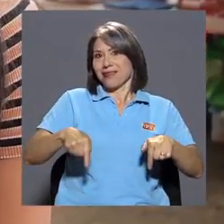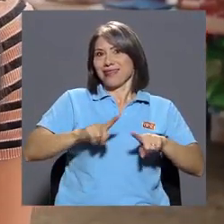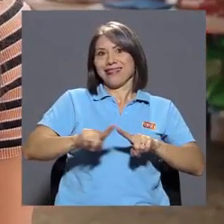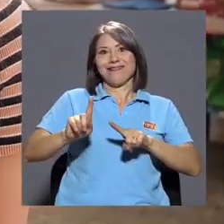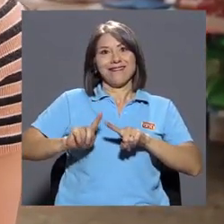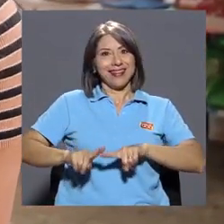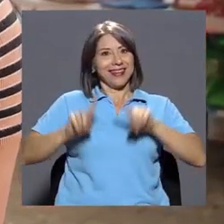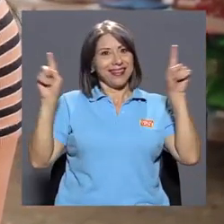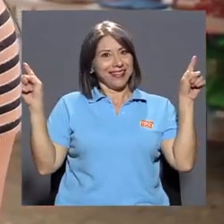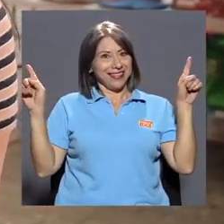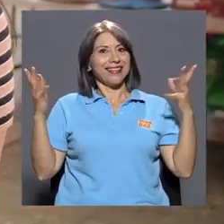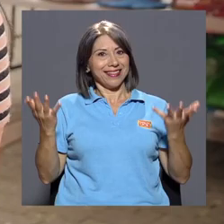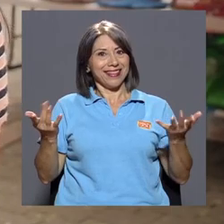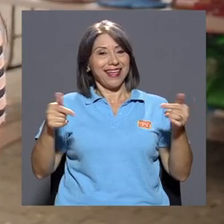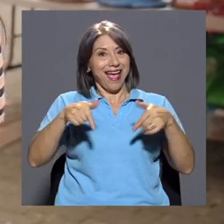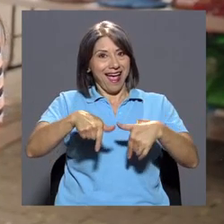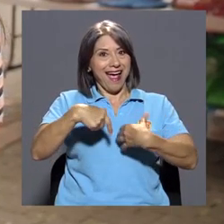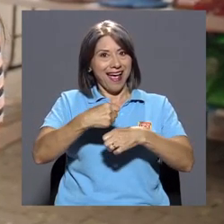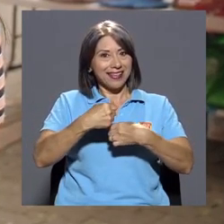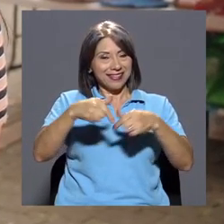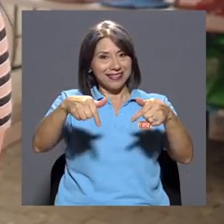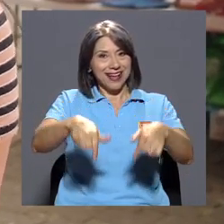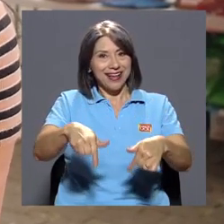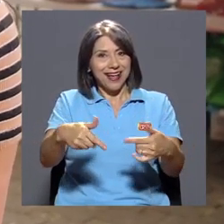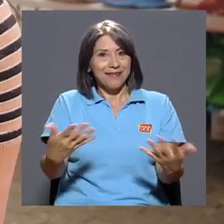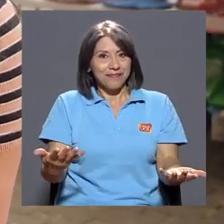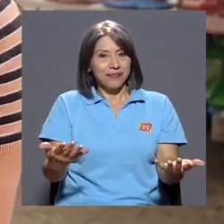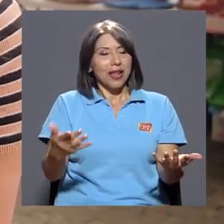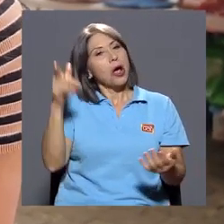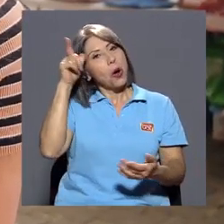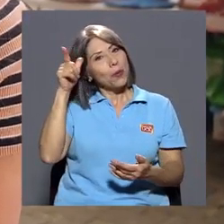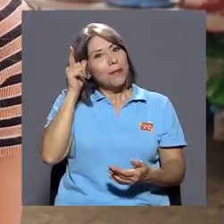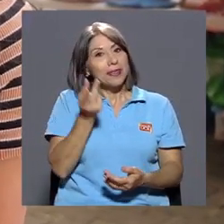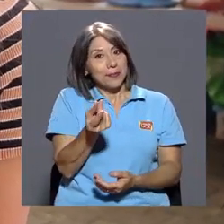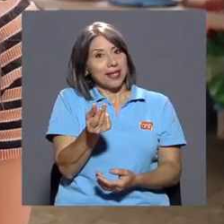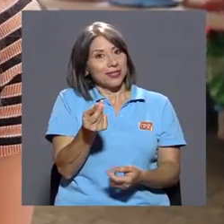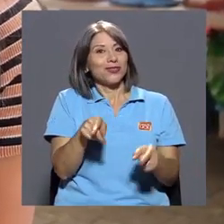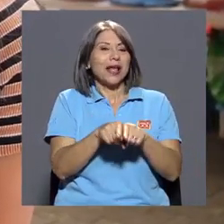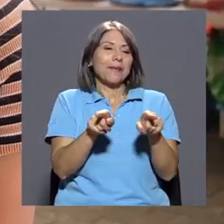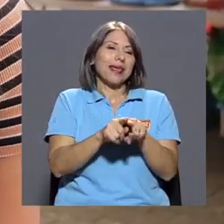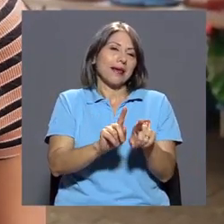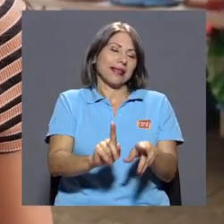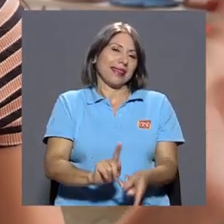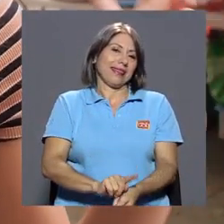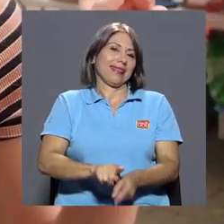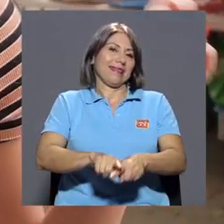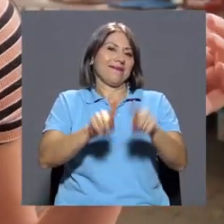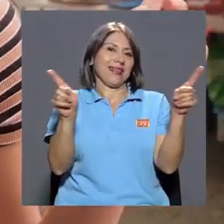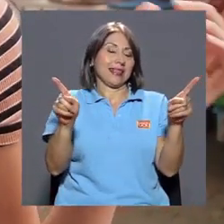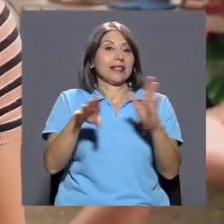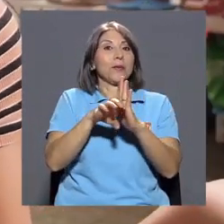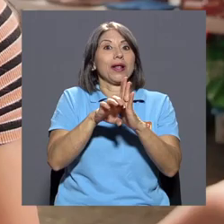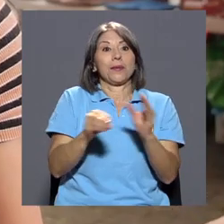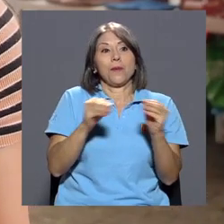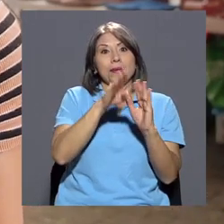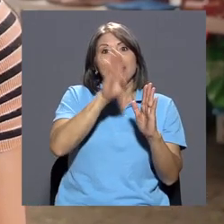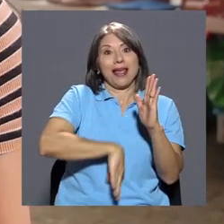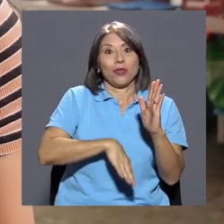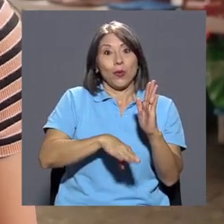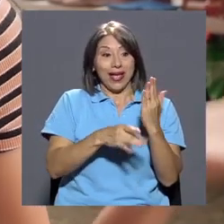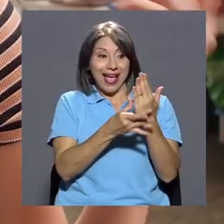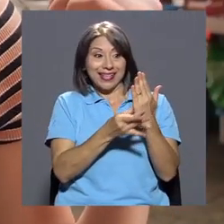muy interesante ver cosas tan distintas, porque normalmente en un supermercado uno no ve este tipo de cosas, sino lo